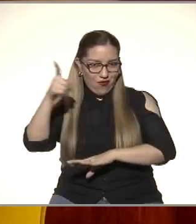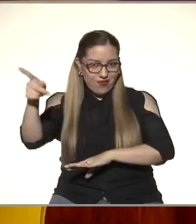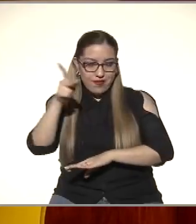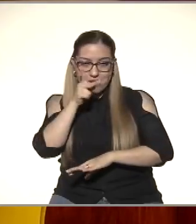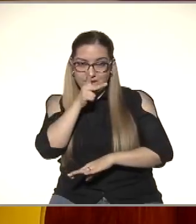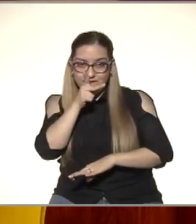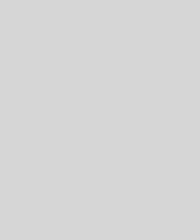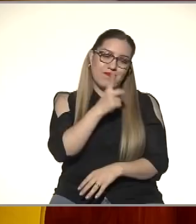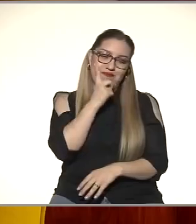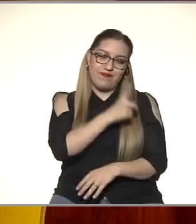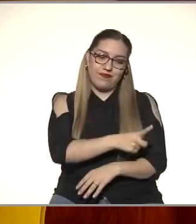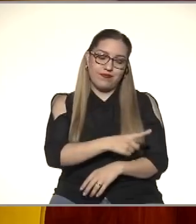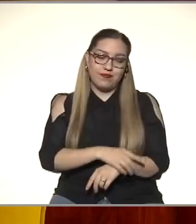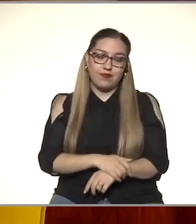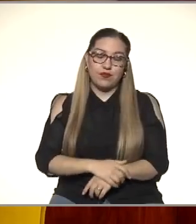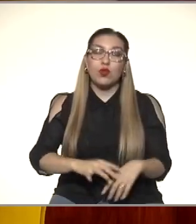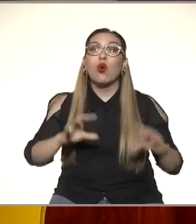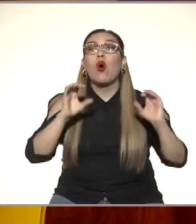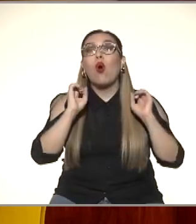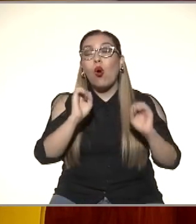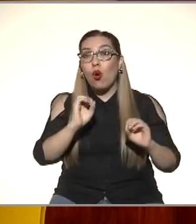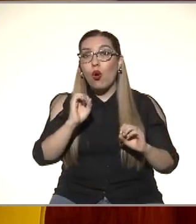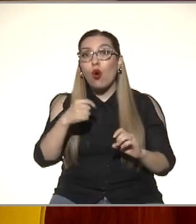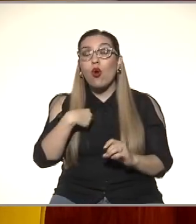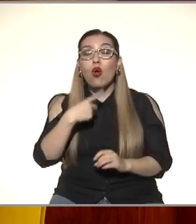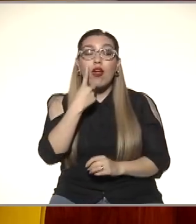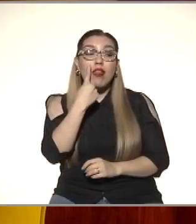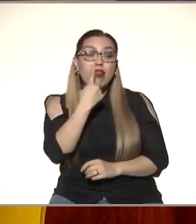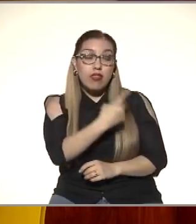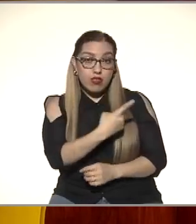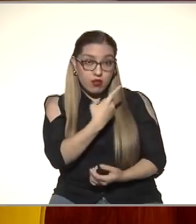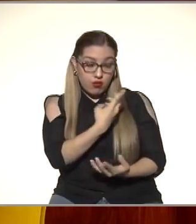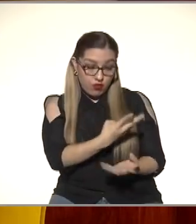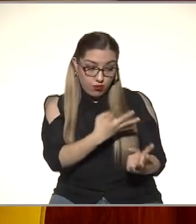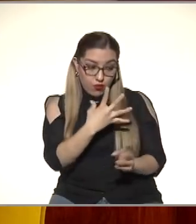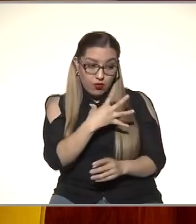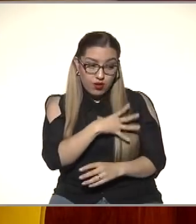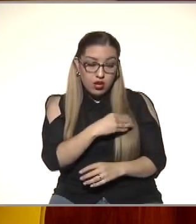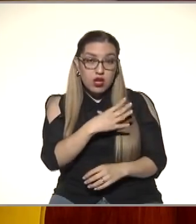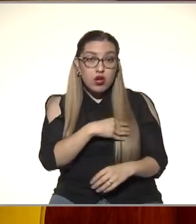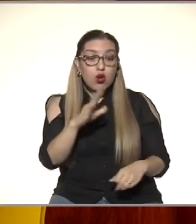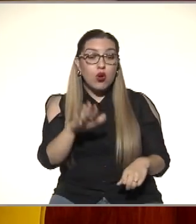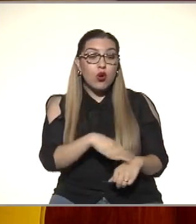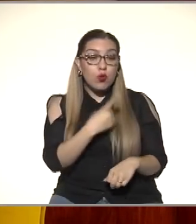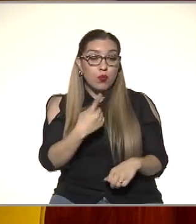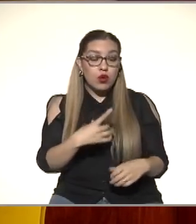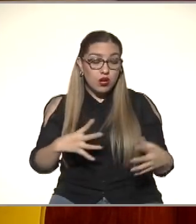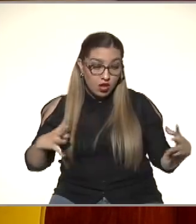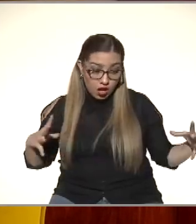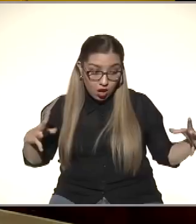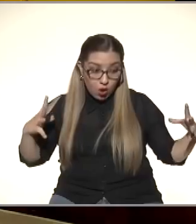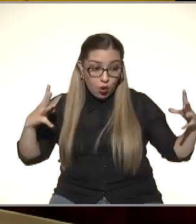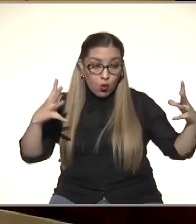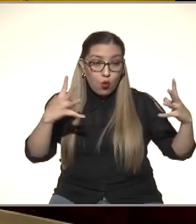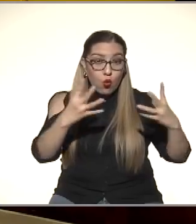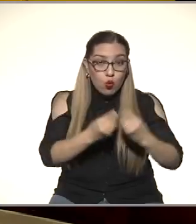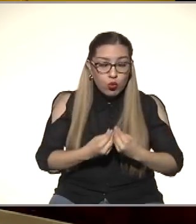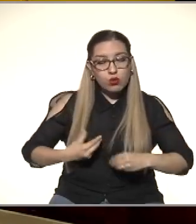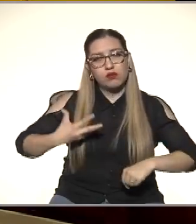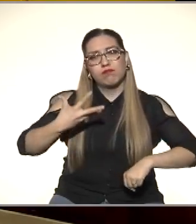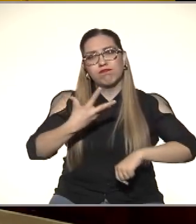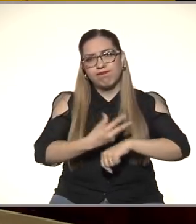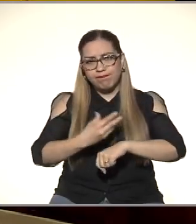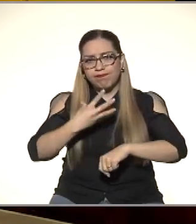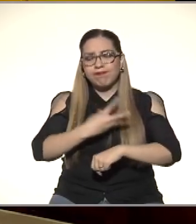les digas. Les voy a informar a mis hijos porque vamos a trabajar una reestructura familiar y vamos a